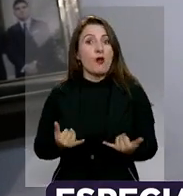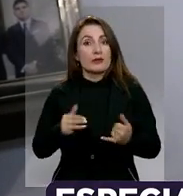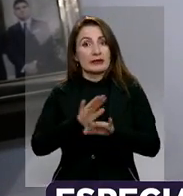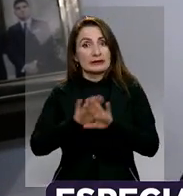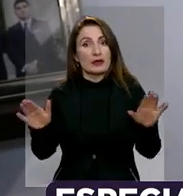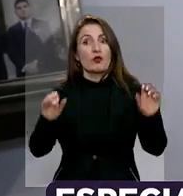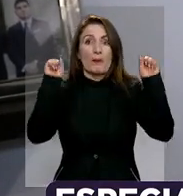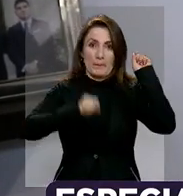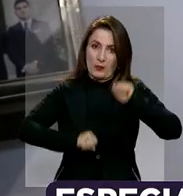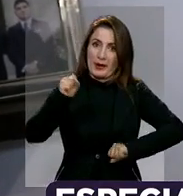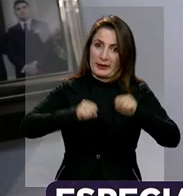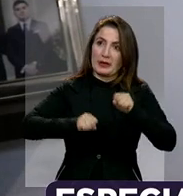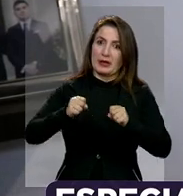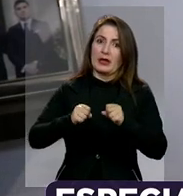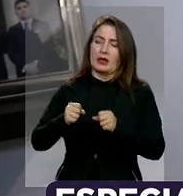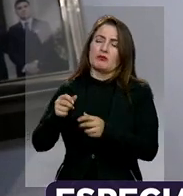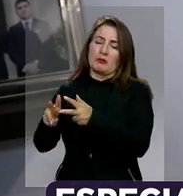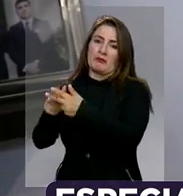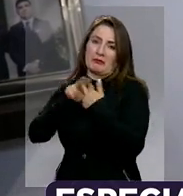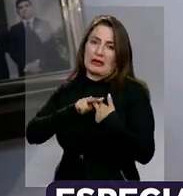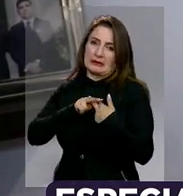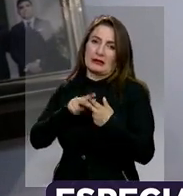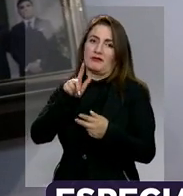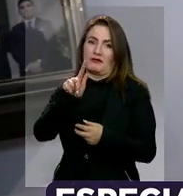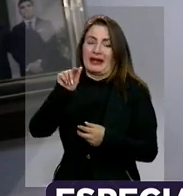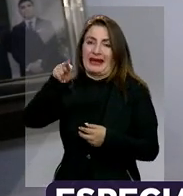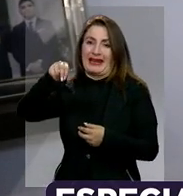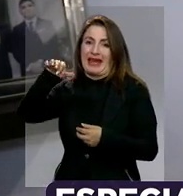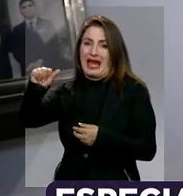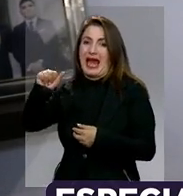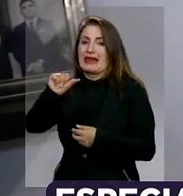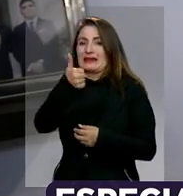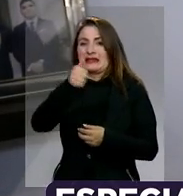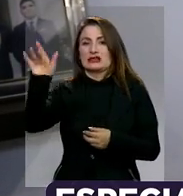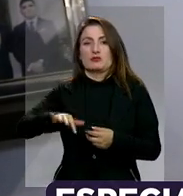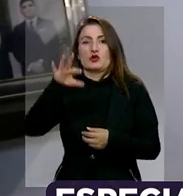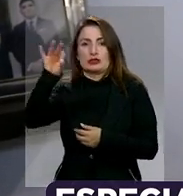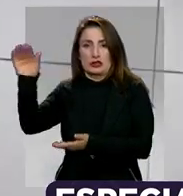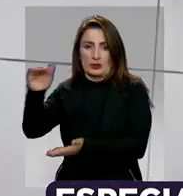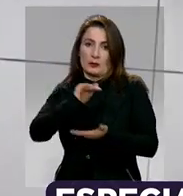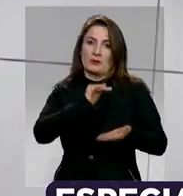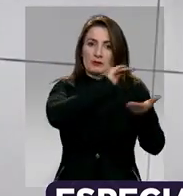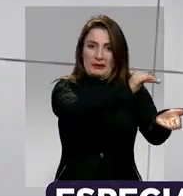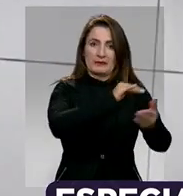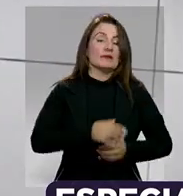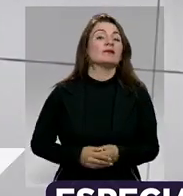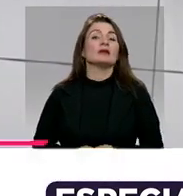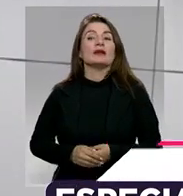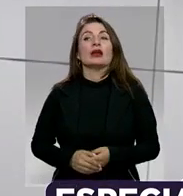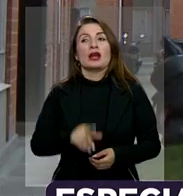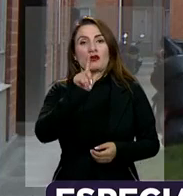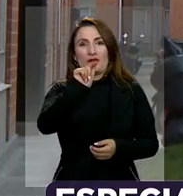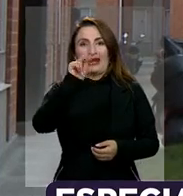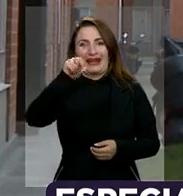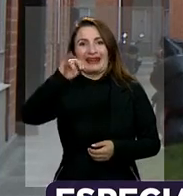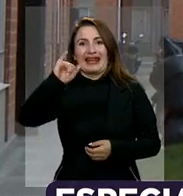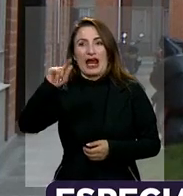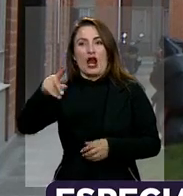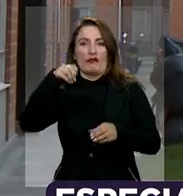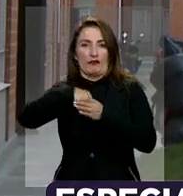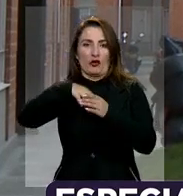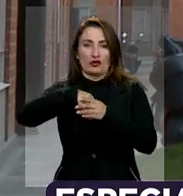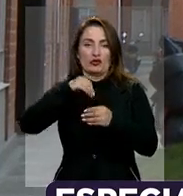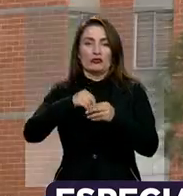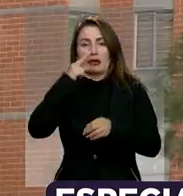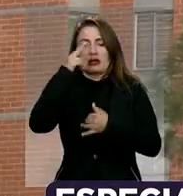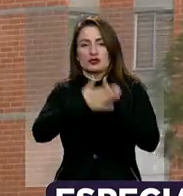a ser posible sacar un crédito con el Fondo Nacional del Ahorro con solo el 10% del valor de la vivienda. A través del Fondo Nacional del Ahorro se podrán acceder a